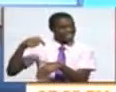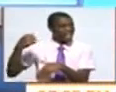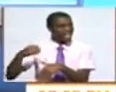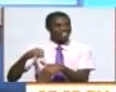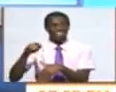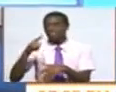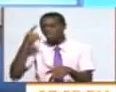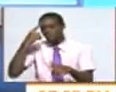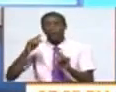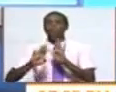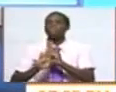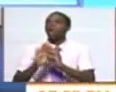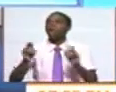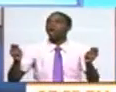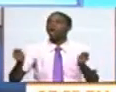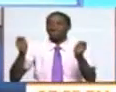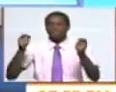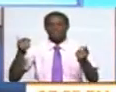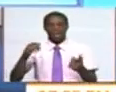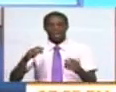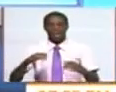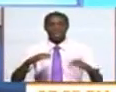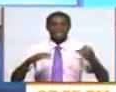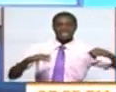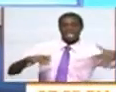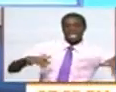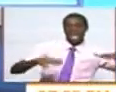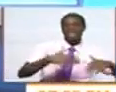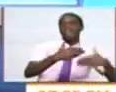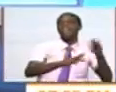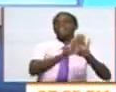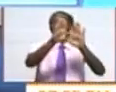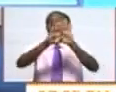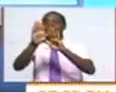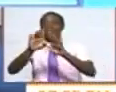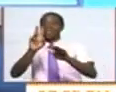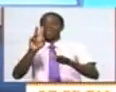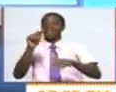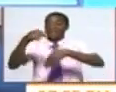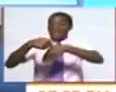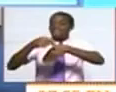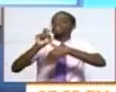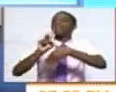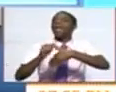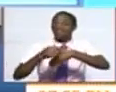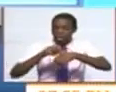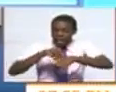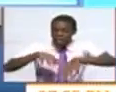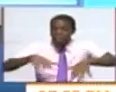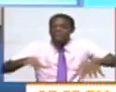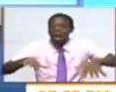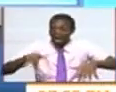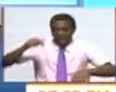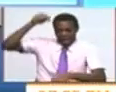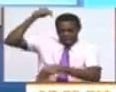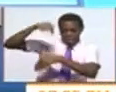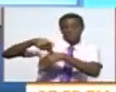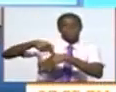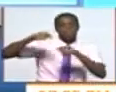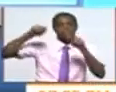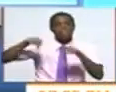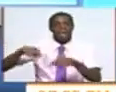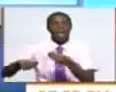movimientos progresistas sociales de la región, Venezuela. Olvídese usted que lo que está